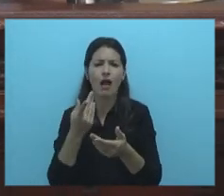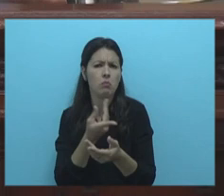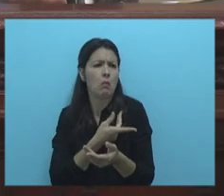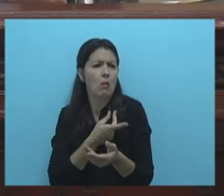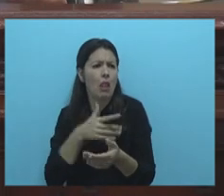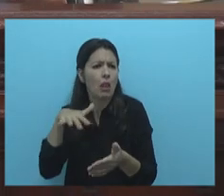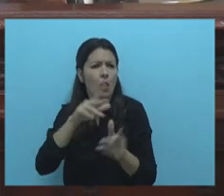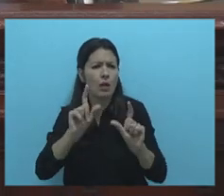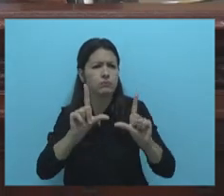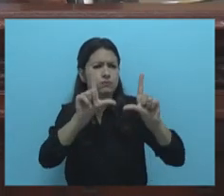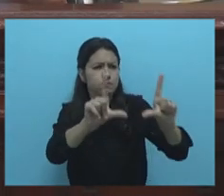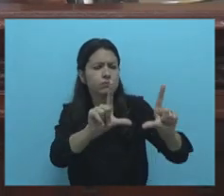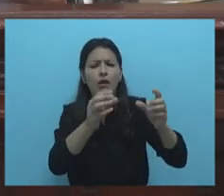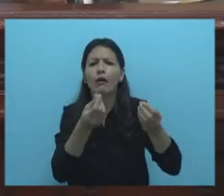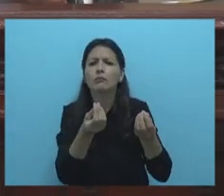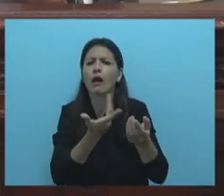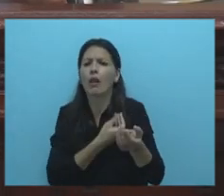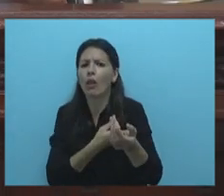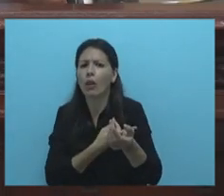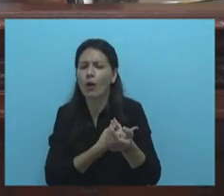se ha dispuesto su tratamiento conjunto con el proyecto